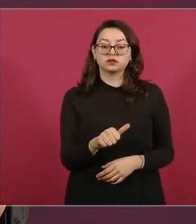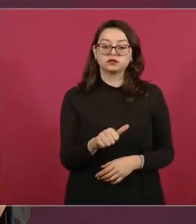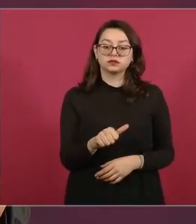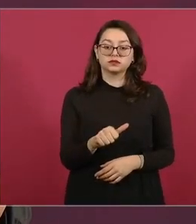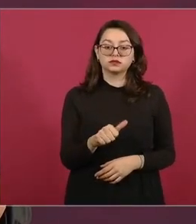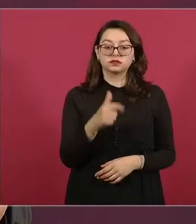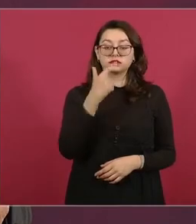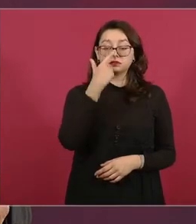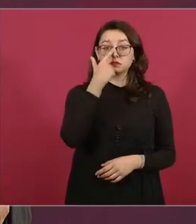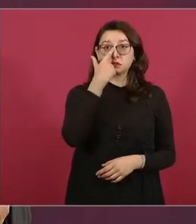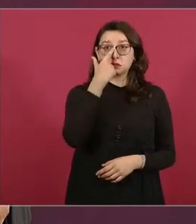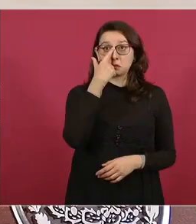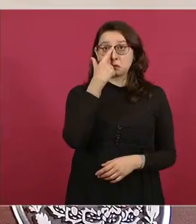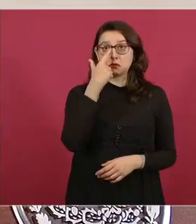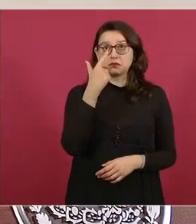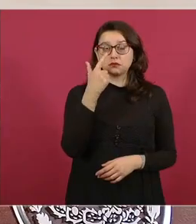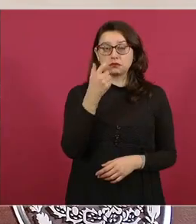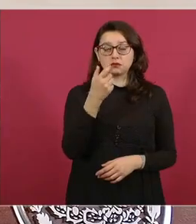4 o 5 sexenios,